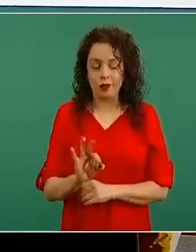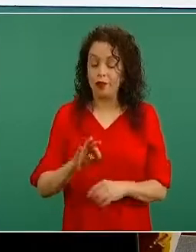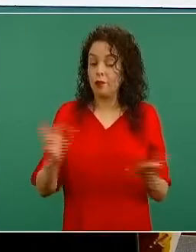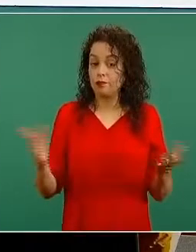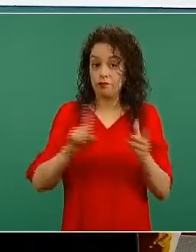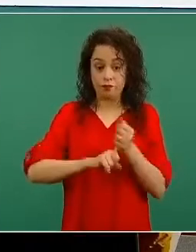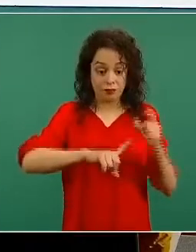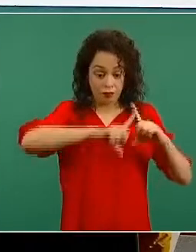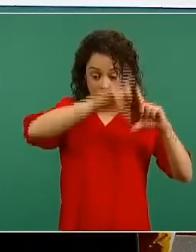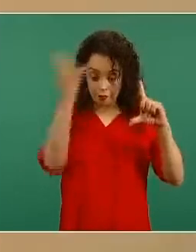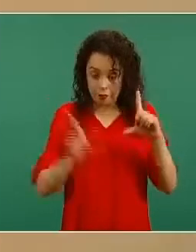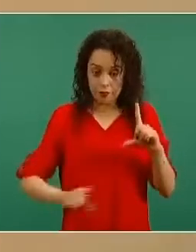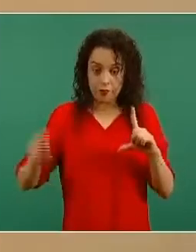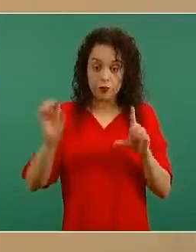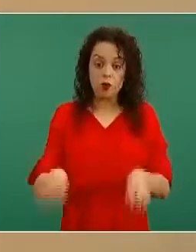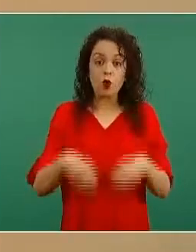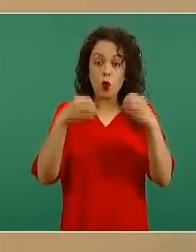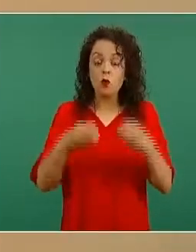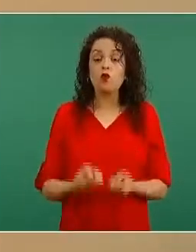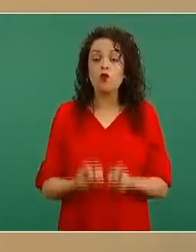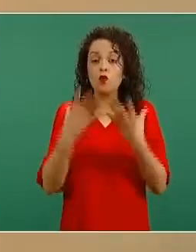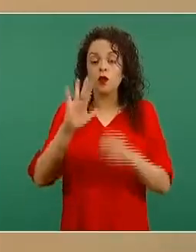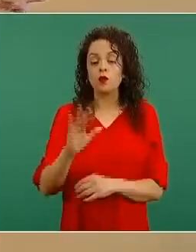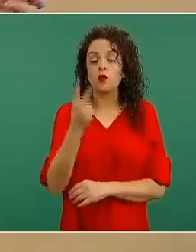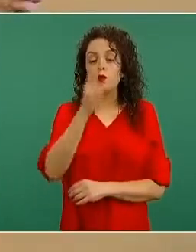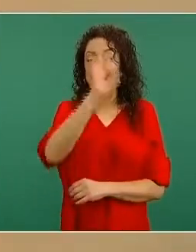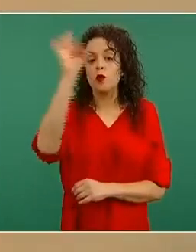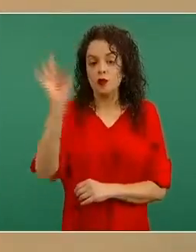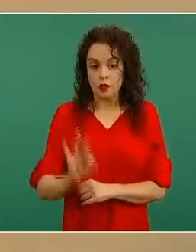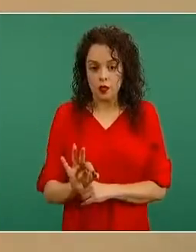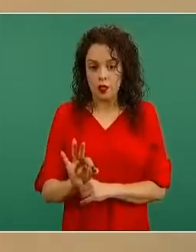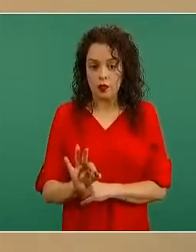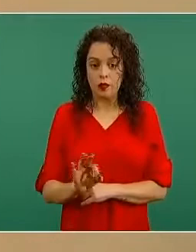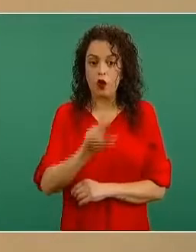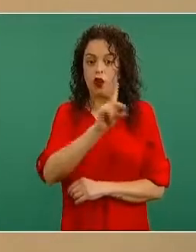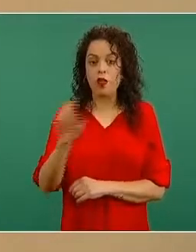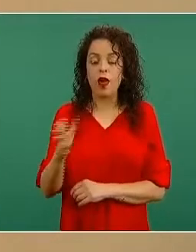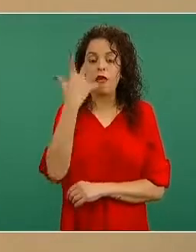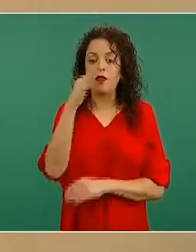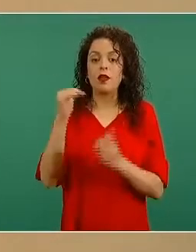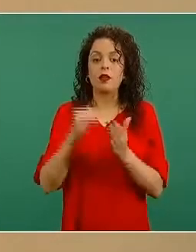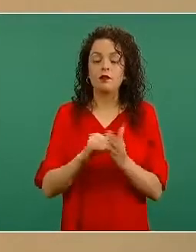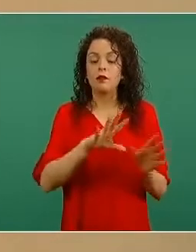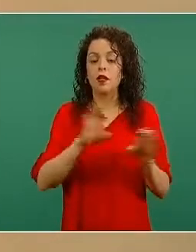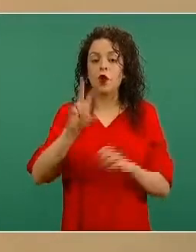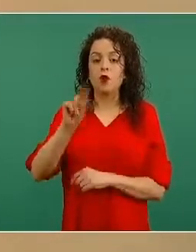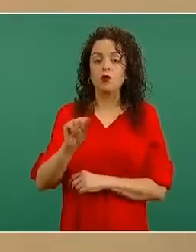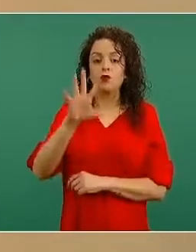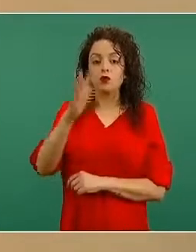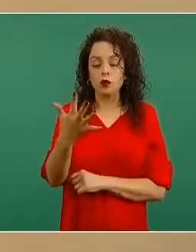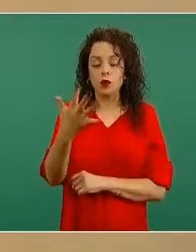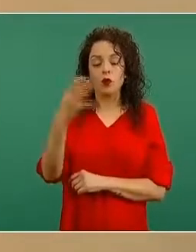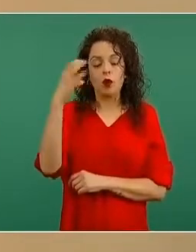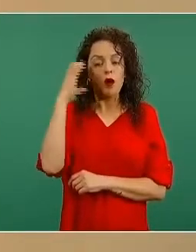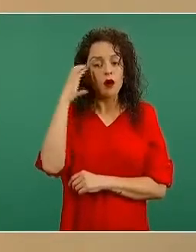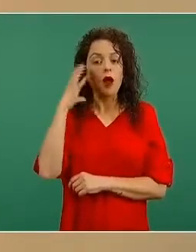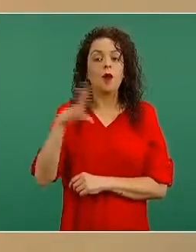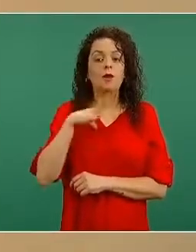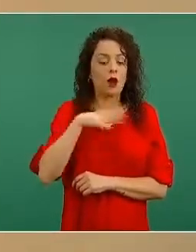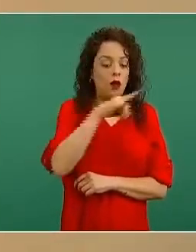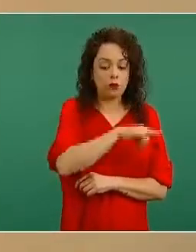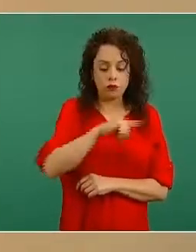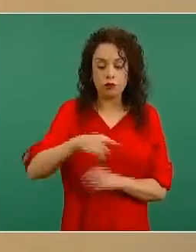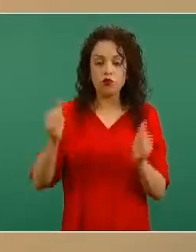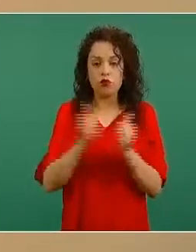nacional tenemos una ocupación del 52% de las 10.585 camas con un respirador mecánico